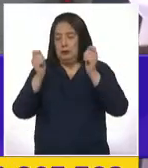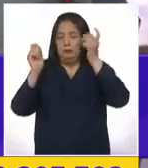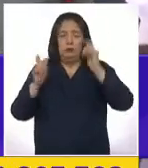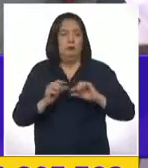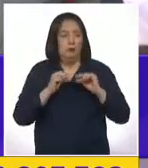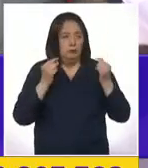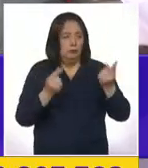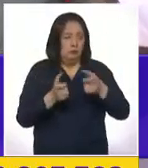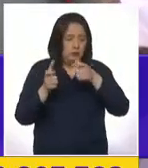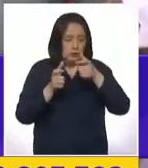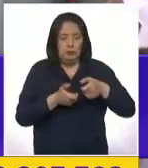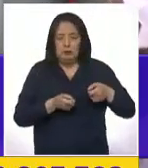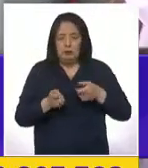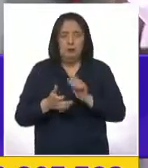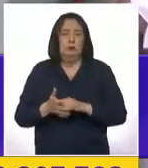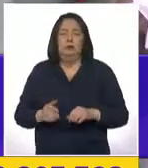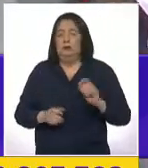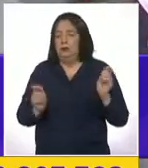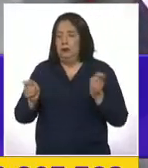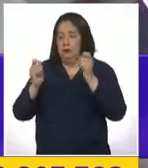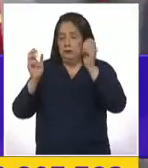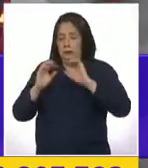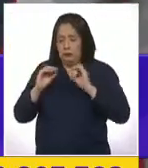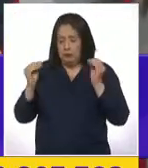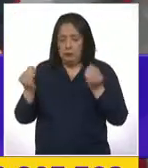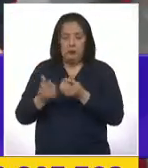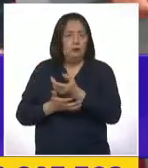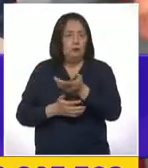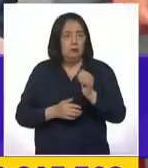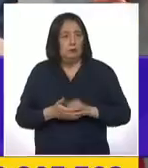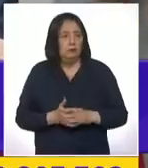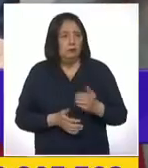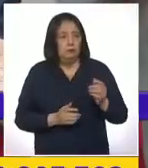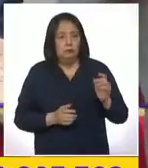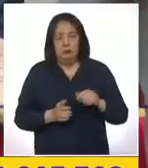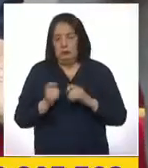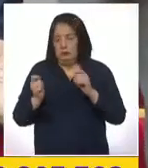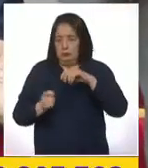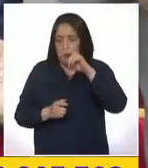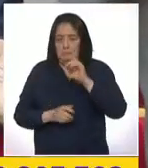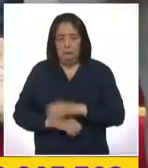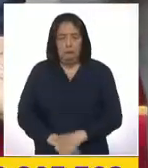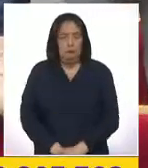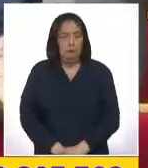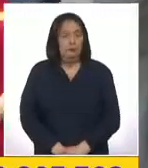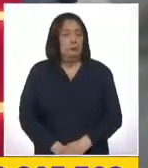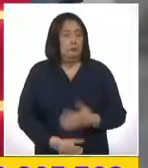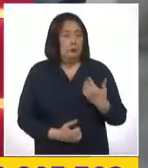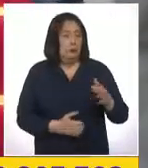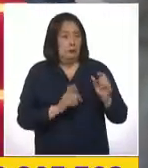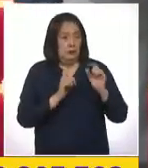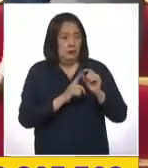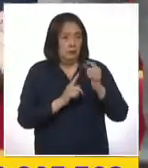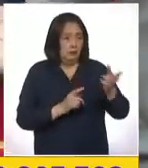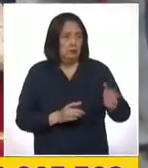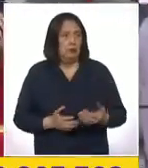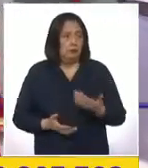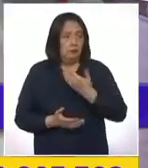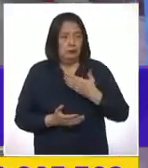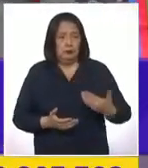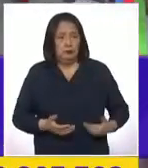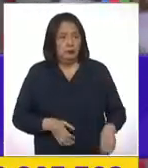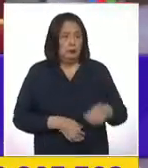urbanas del país! ¡Viva las organizaciones del pueblo! ¡Viva el pueblo peruano! Bien, Fátima, escuchábamos las palabras del presidente